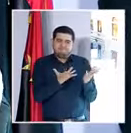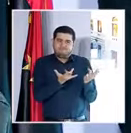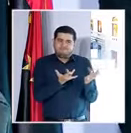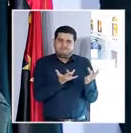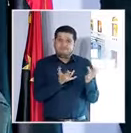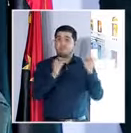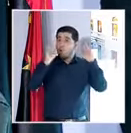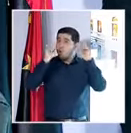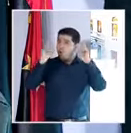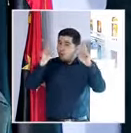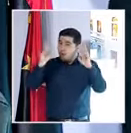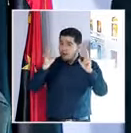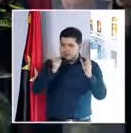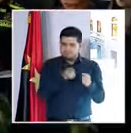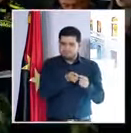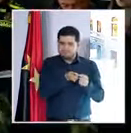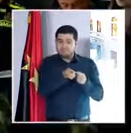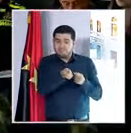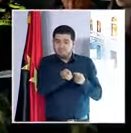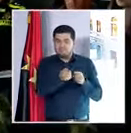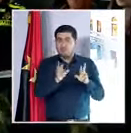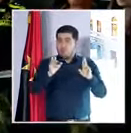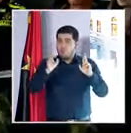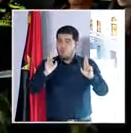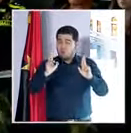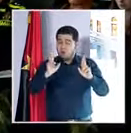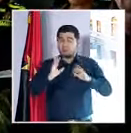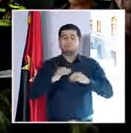que sea prontamente.